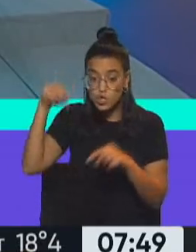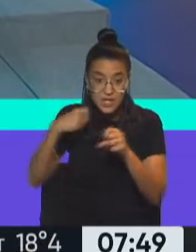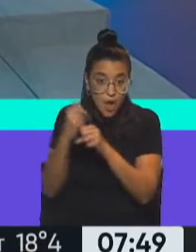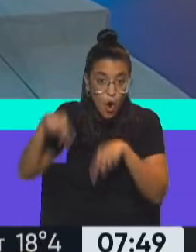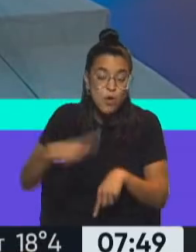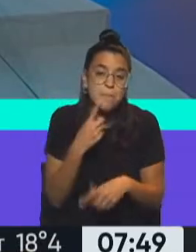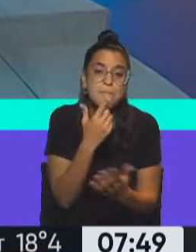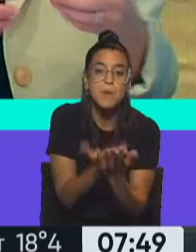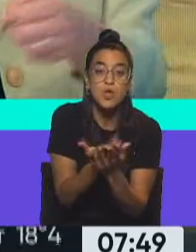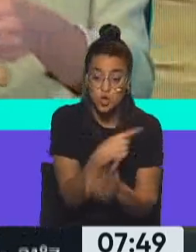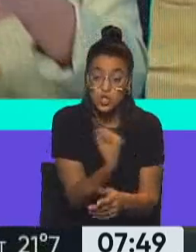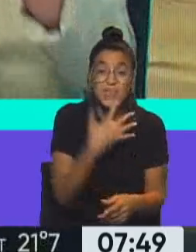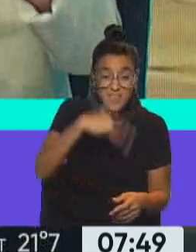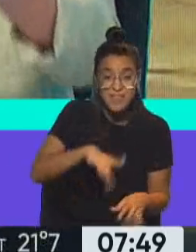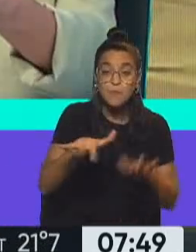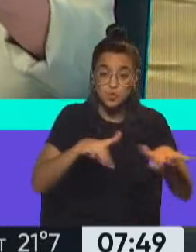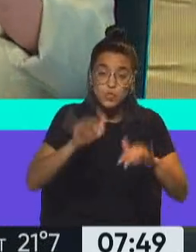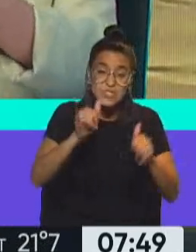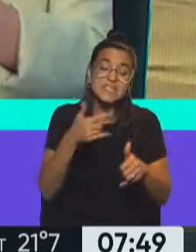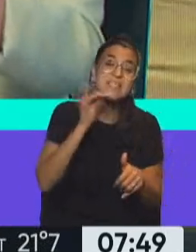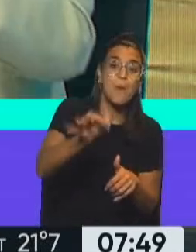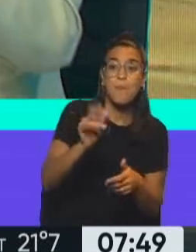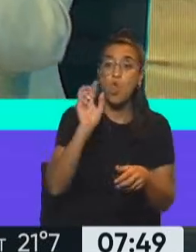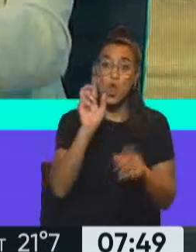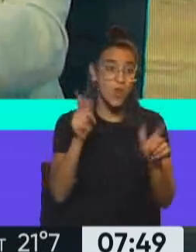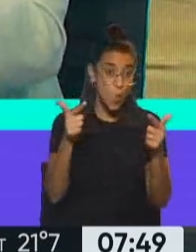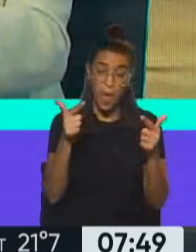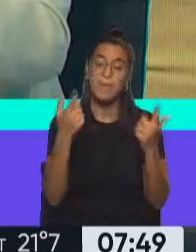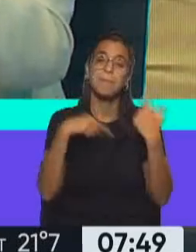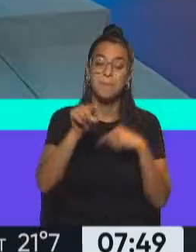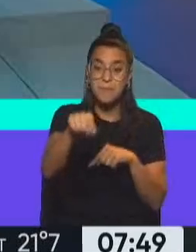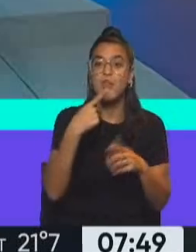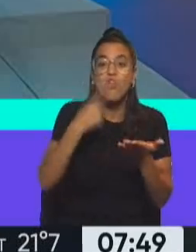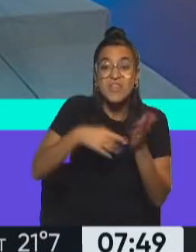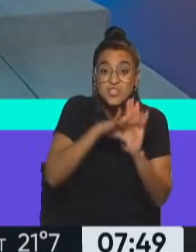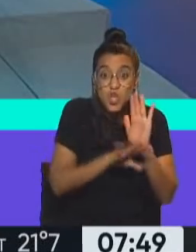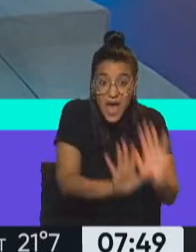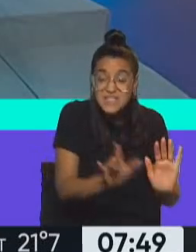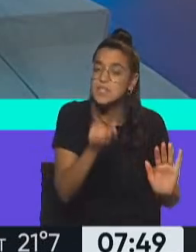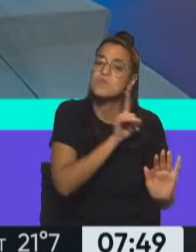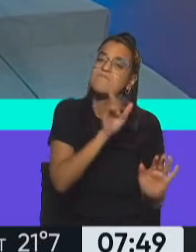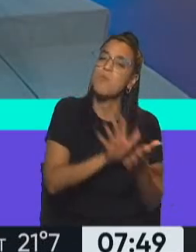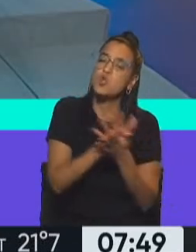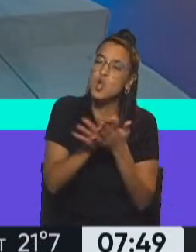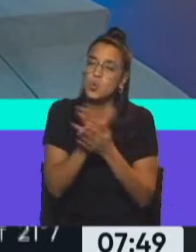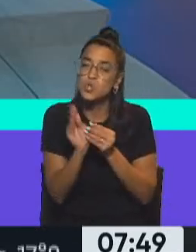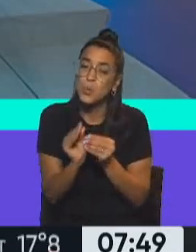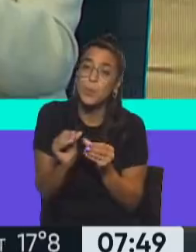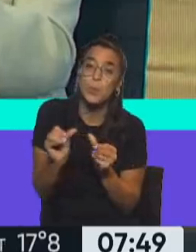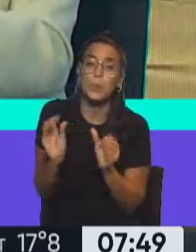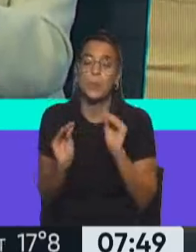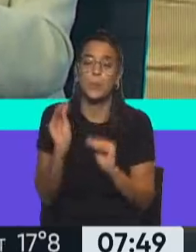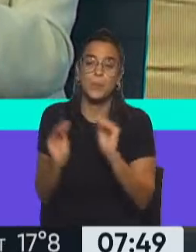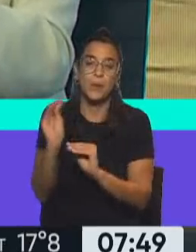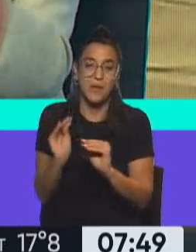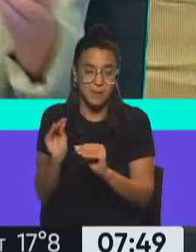exceso entendemos la situación sabemos que no hay dólares pero esta medida en particular no es un parche más en si